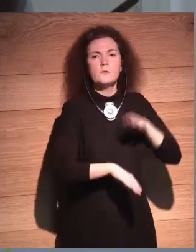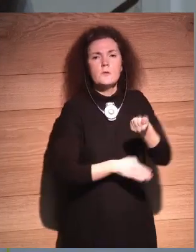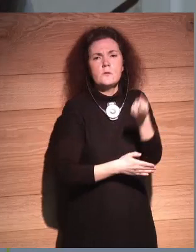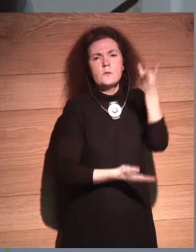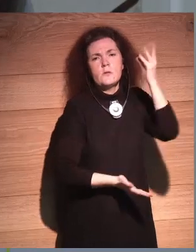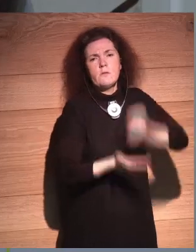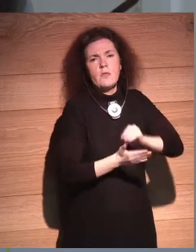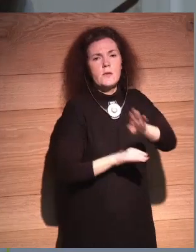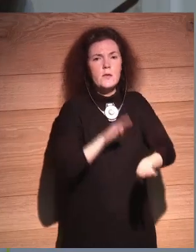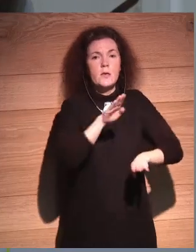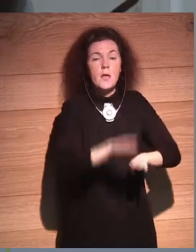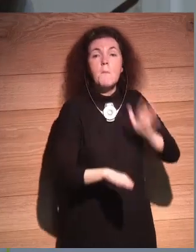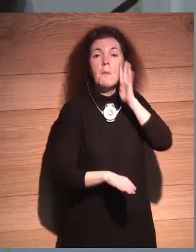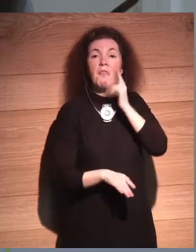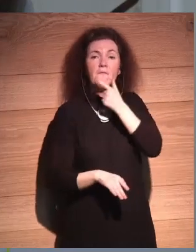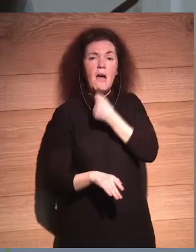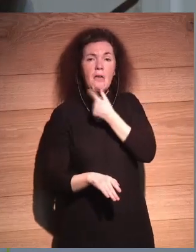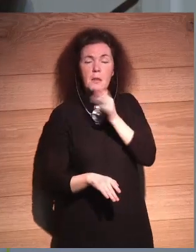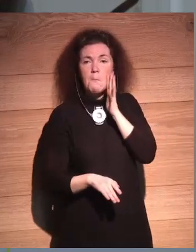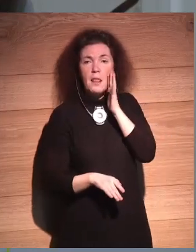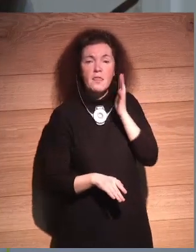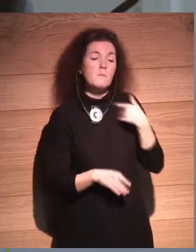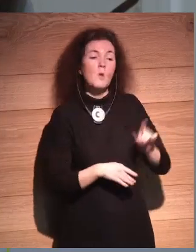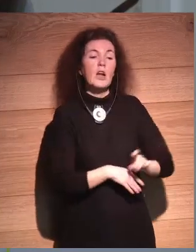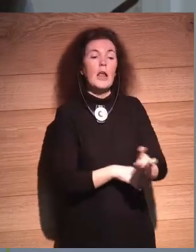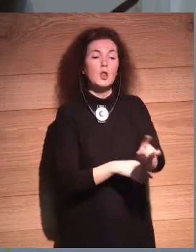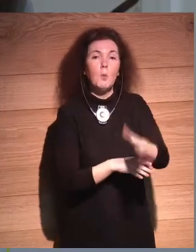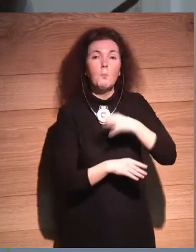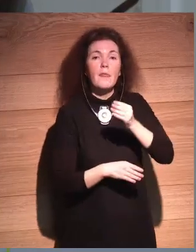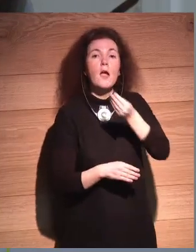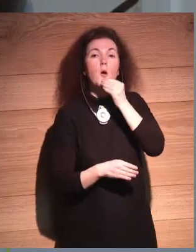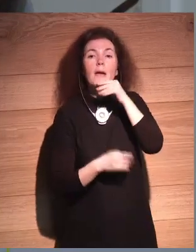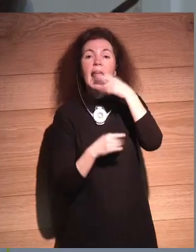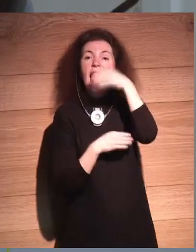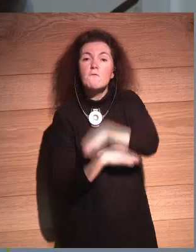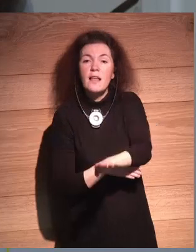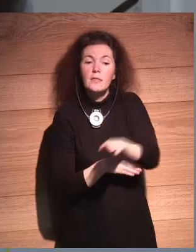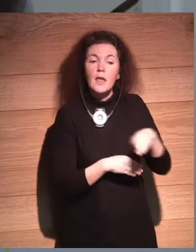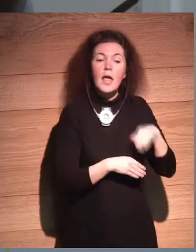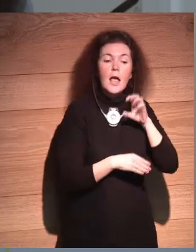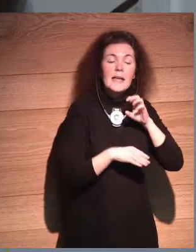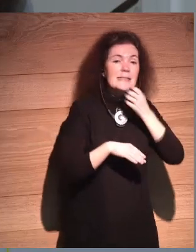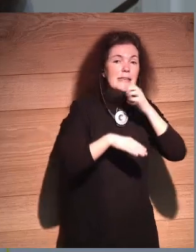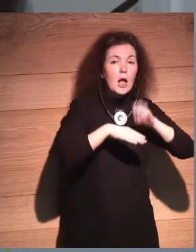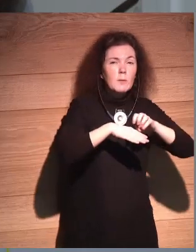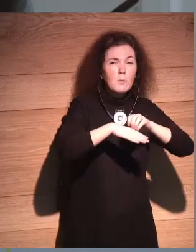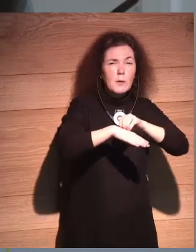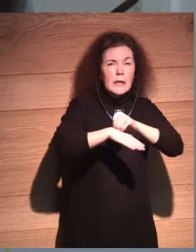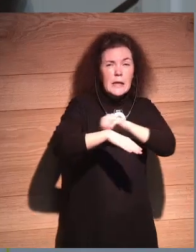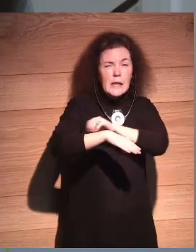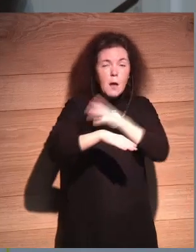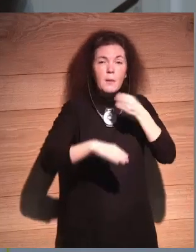meramente técnico, es bastante sencillo. Incluso un ratón puede comerse un elefante si le da los suficientes mordiscos.